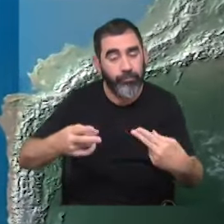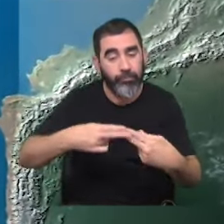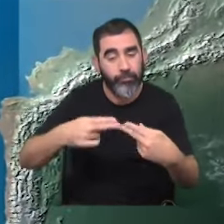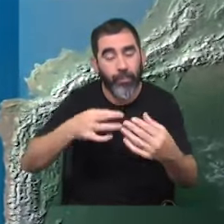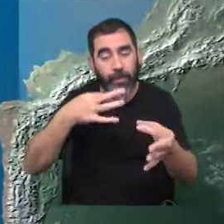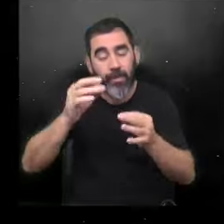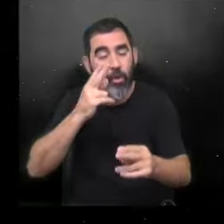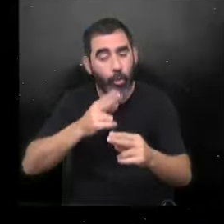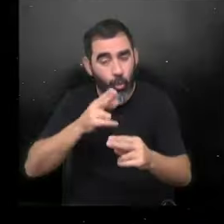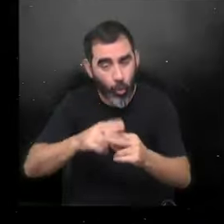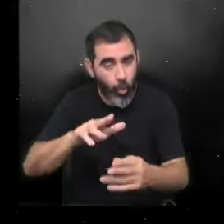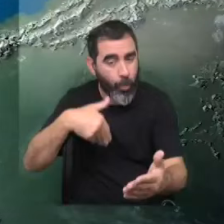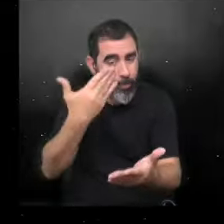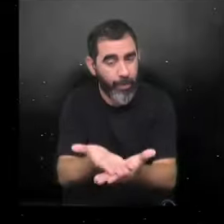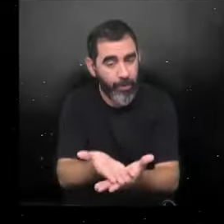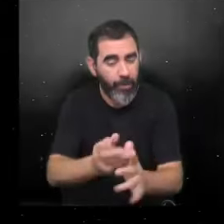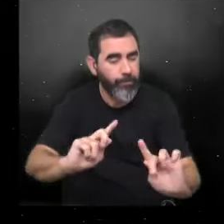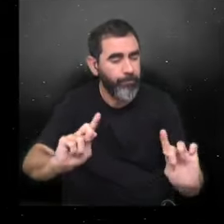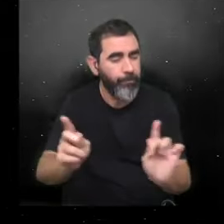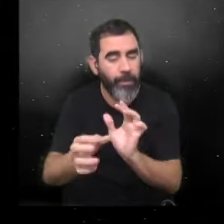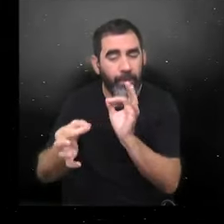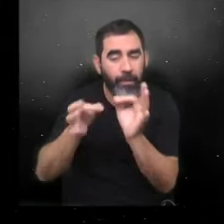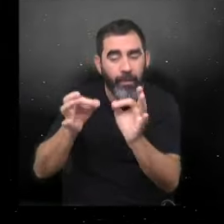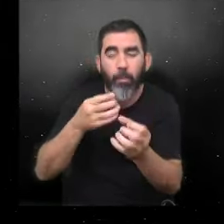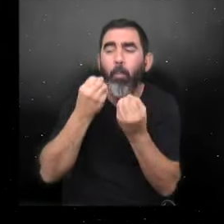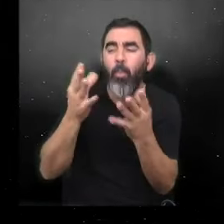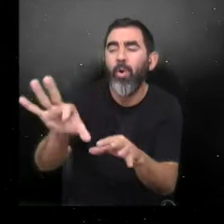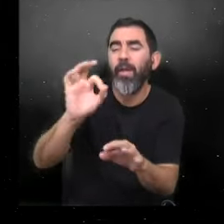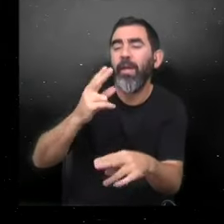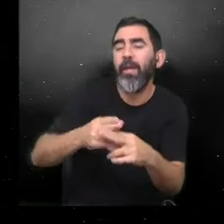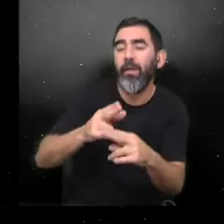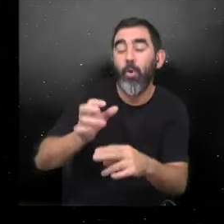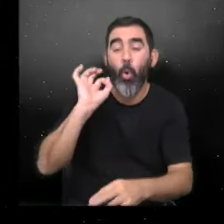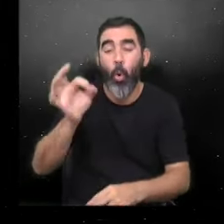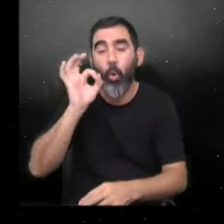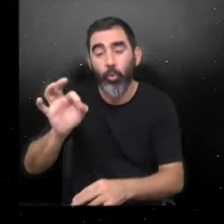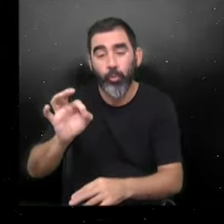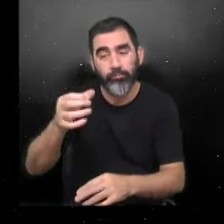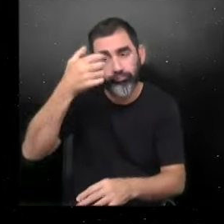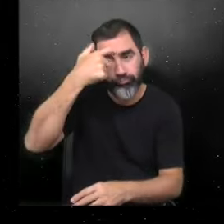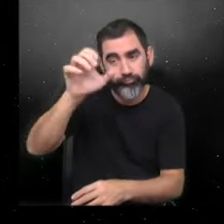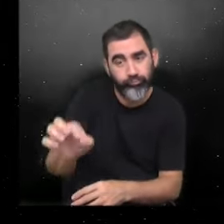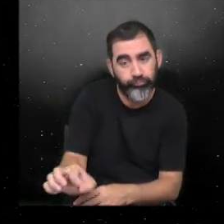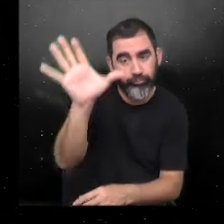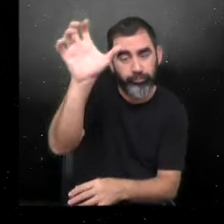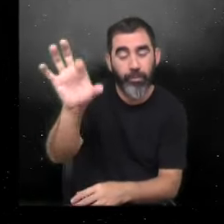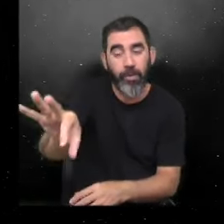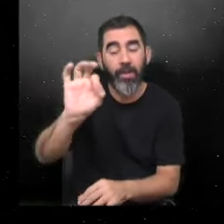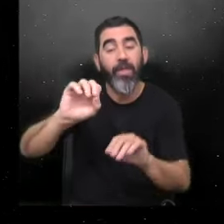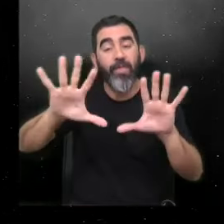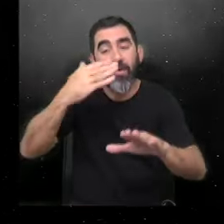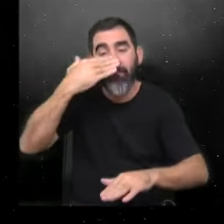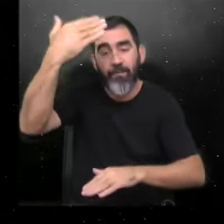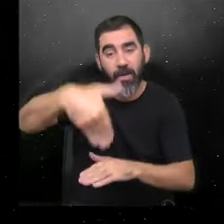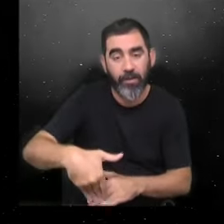detallar el nombre propuesto y una breve descripción que justifique la elección. En octubre, un panel de expertos seleccionará 10